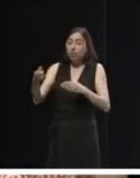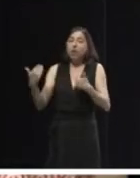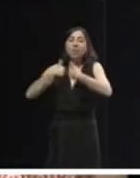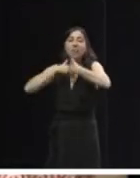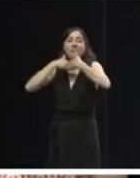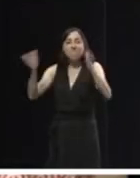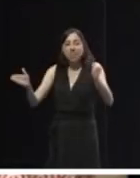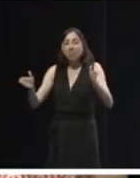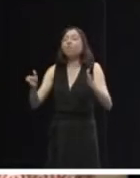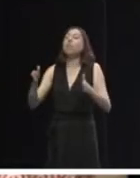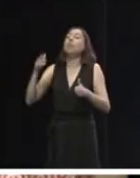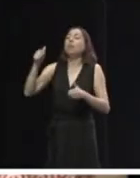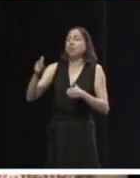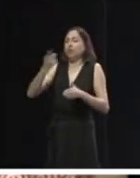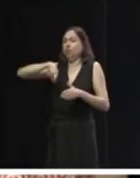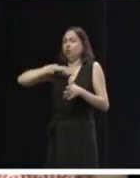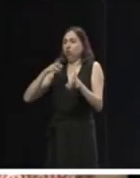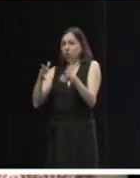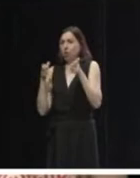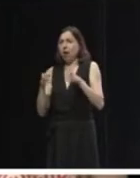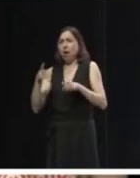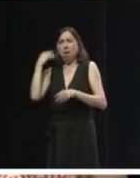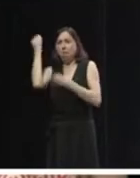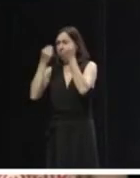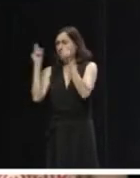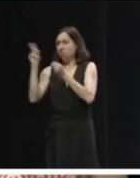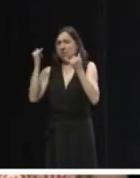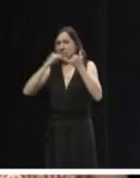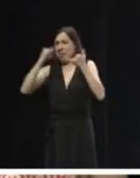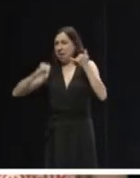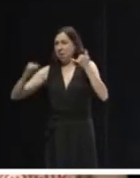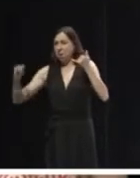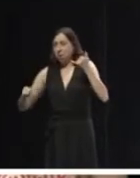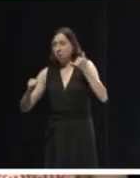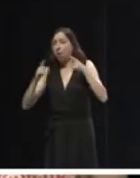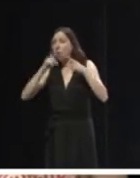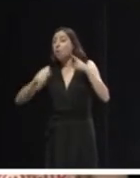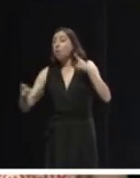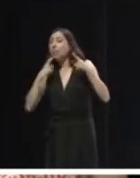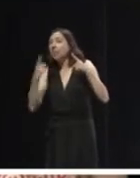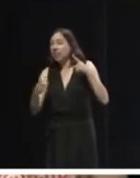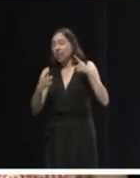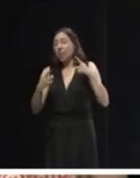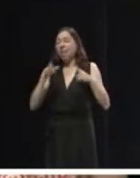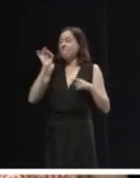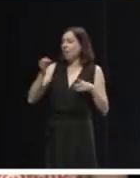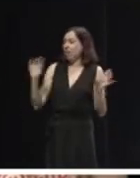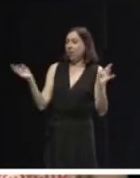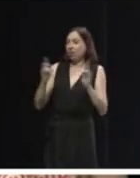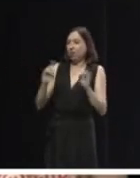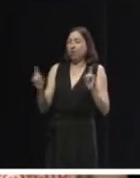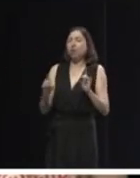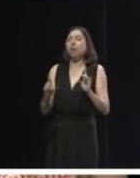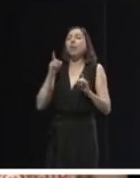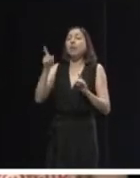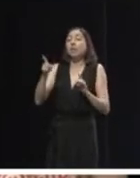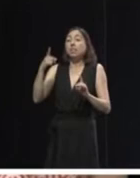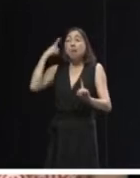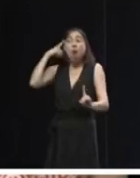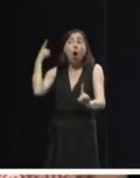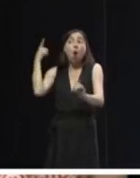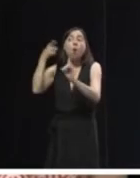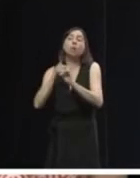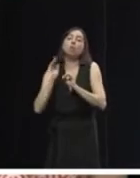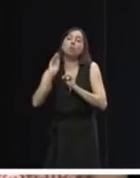ganar. No piensen que lo que dicen las encuestas es cierto, es una profecía que se autocumple y esa es su intencionalidad.